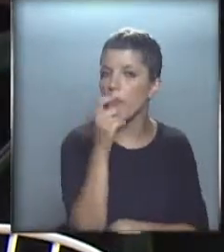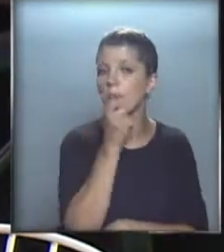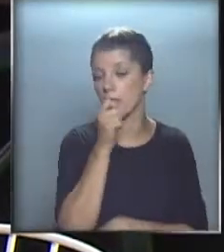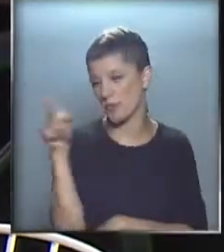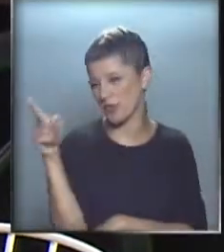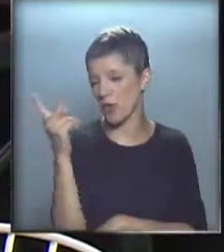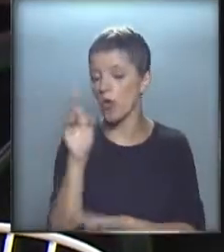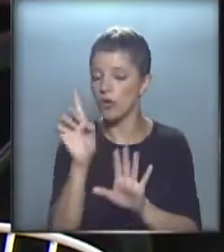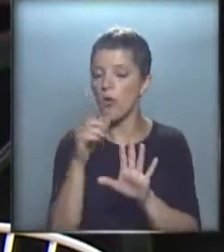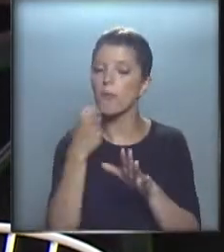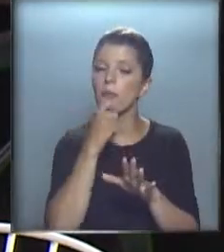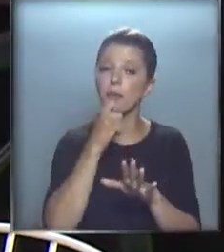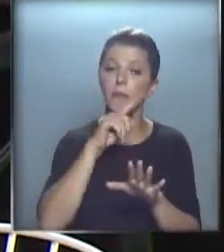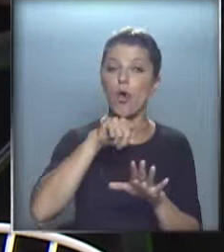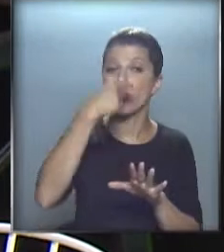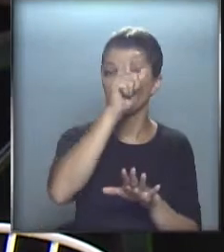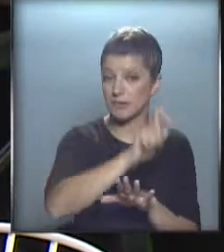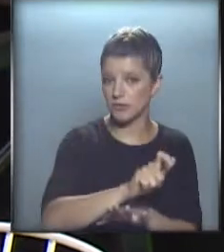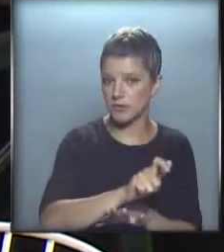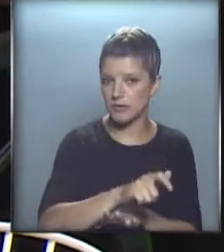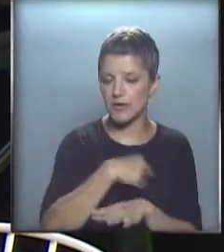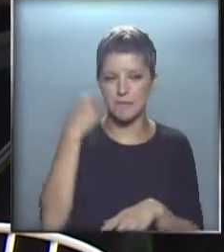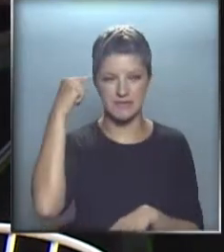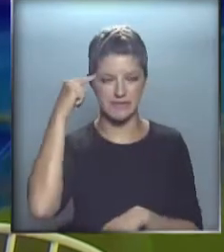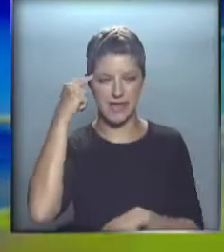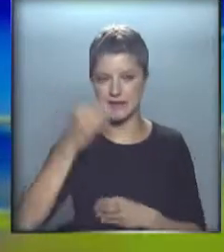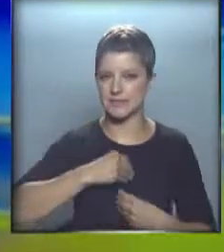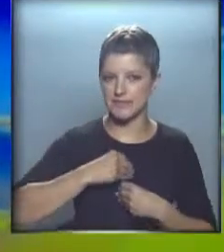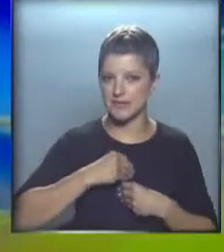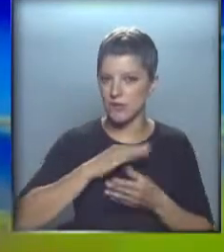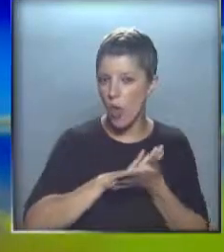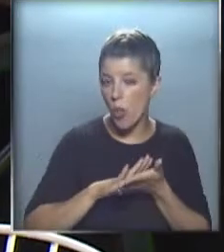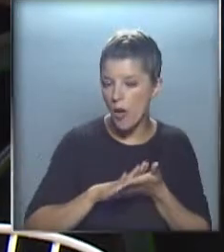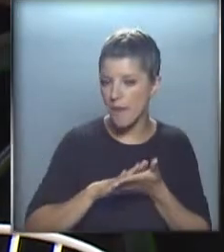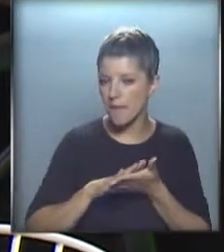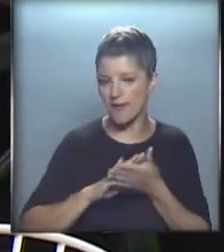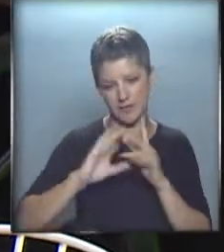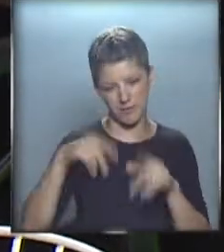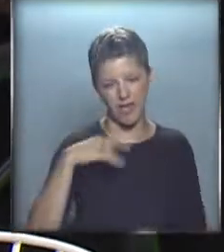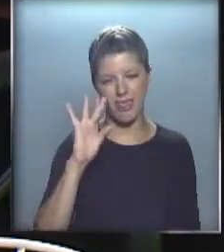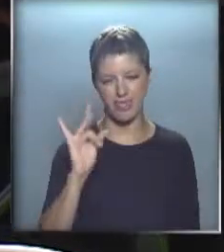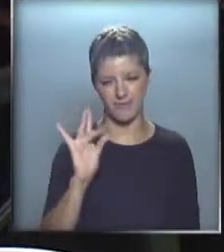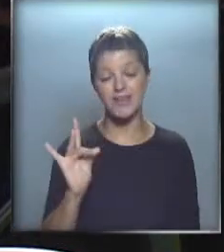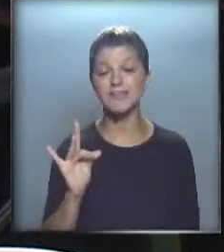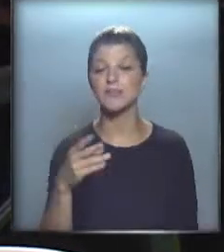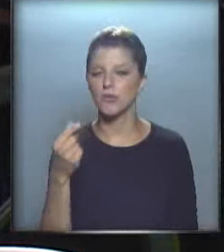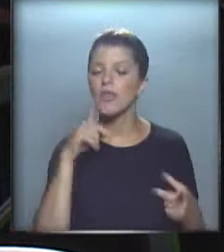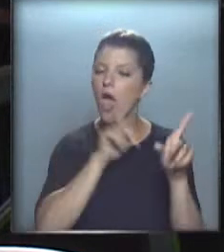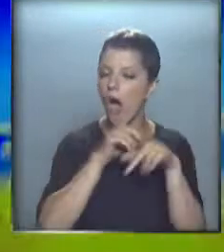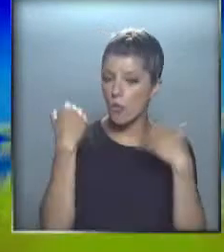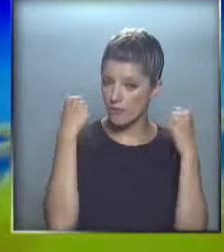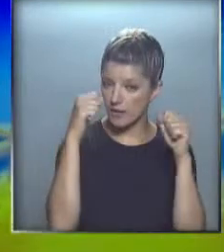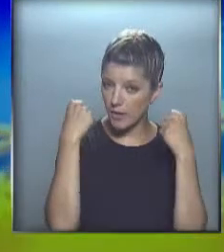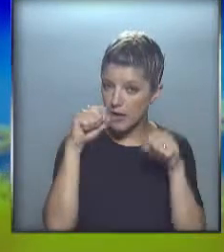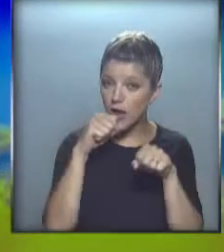procesos de ustedes, pero digo, el jugar esto a probar sensaciones nuevas todo el tiempo también debe ser un tema. Digo, ¿tienen algún entrenamiento actoral ahí